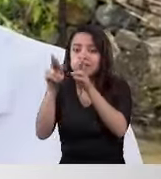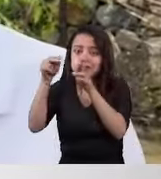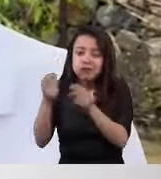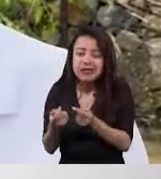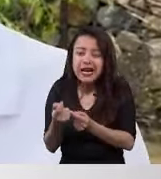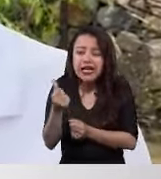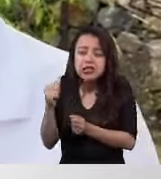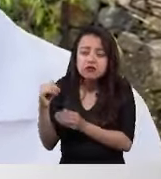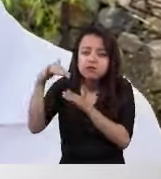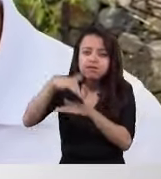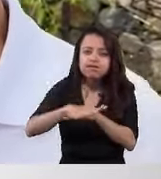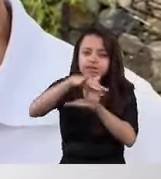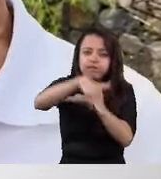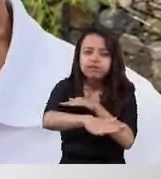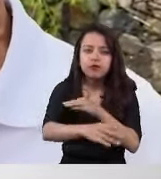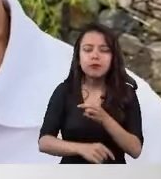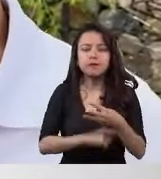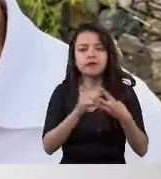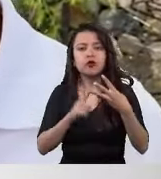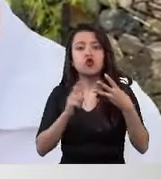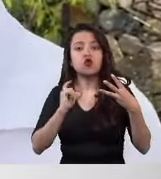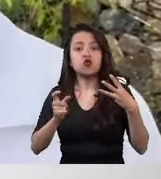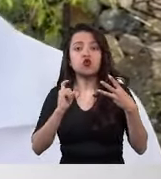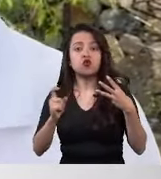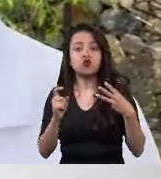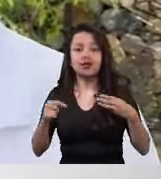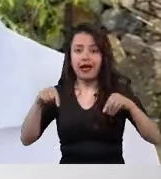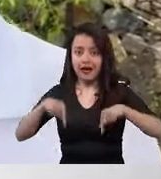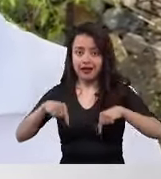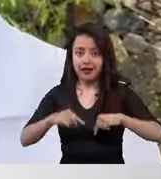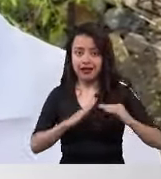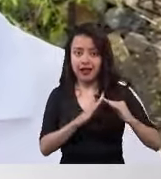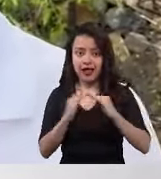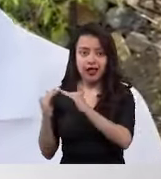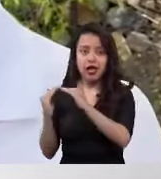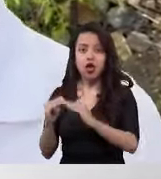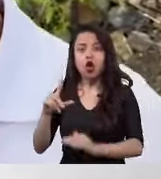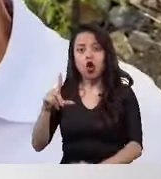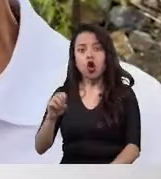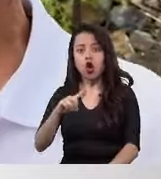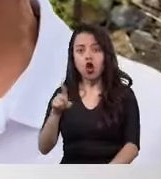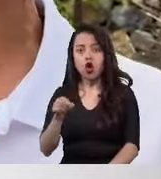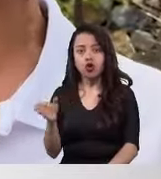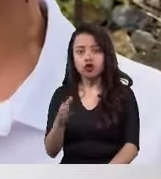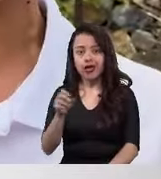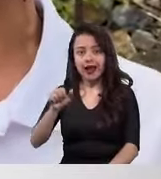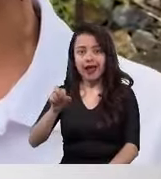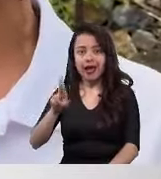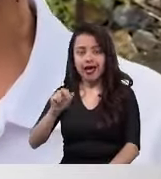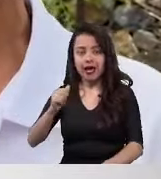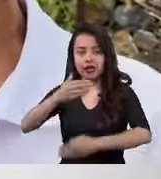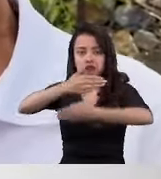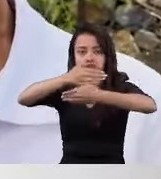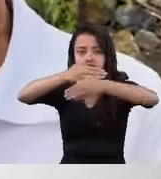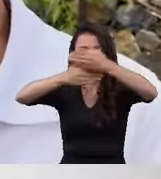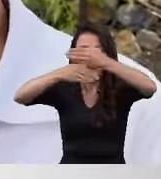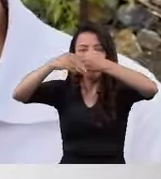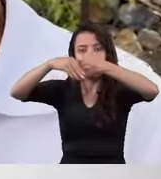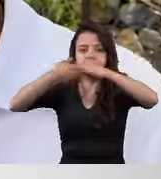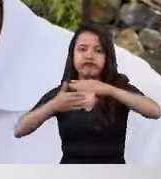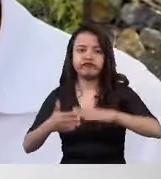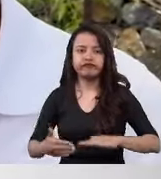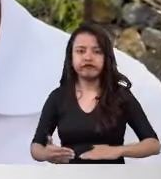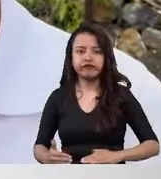En Cúcuta, por su parte, en este conjunto residencial donde estamos, en Los Naranjos, se presentó esta ida de este muro de contención. Asimismo, en